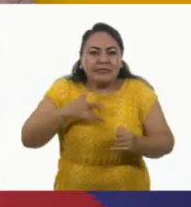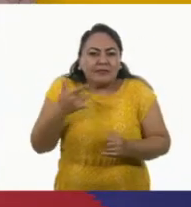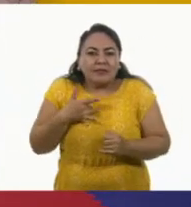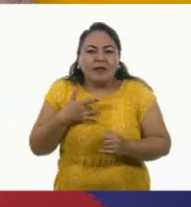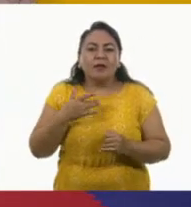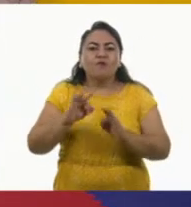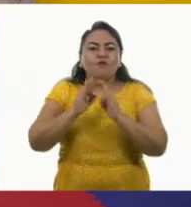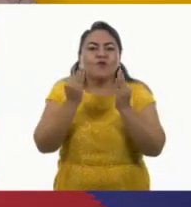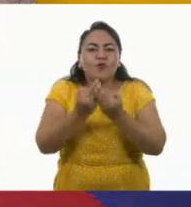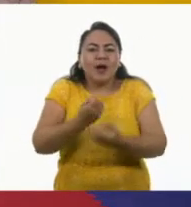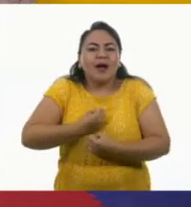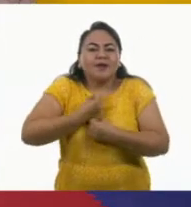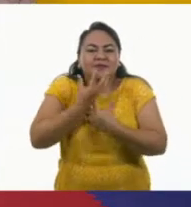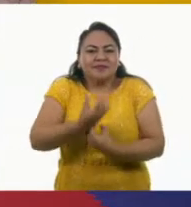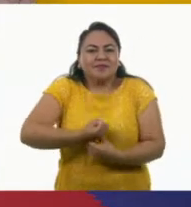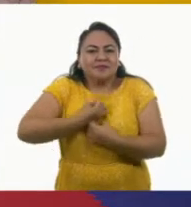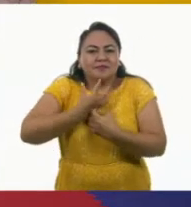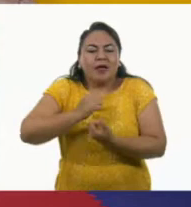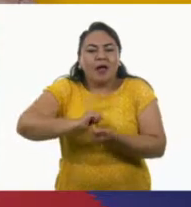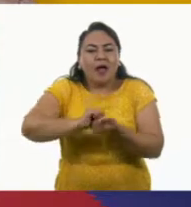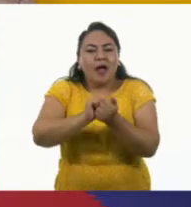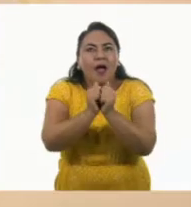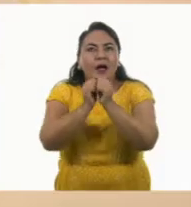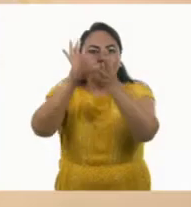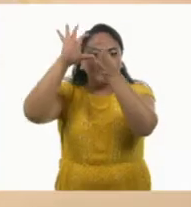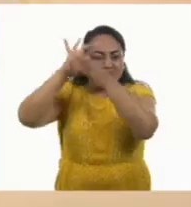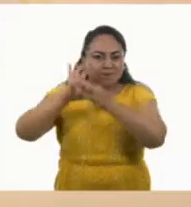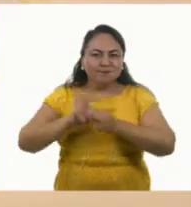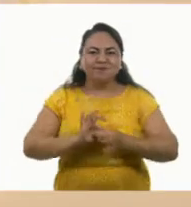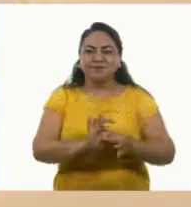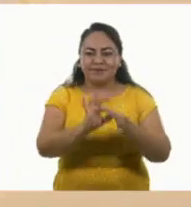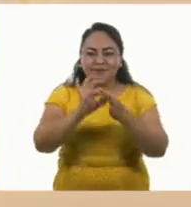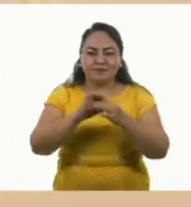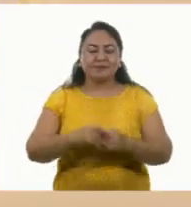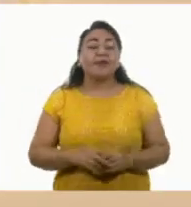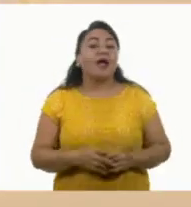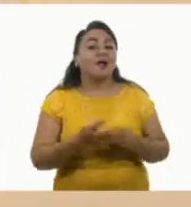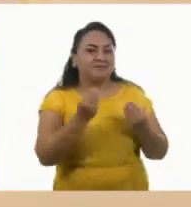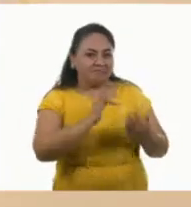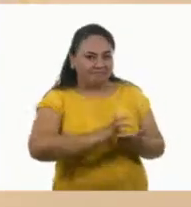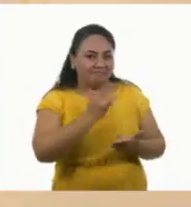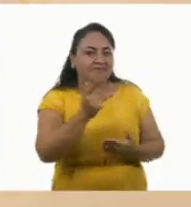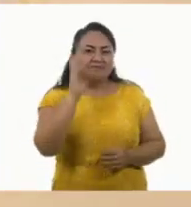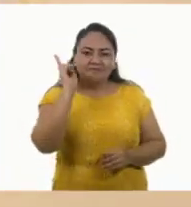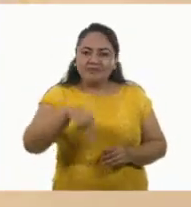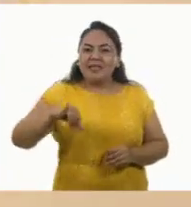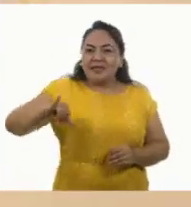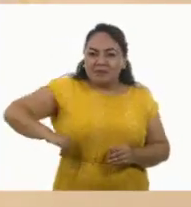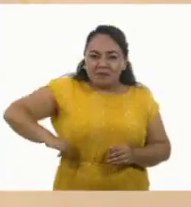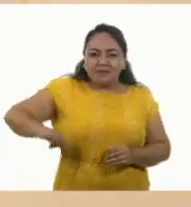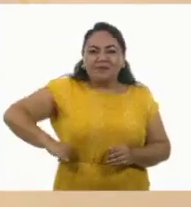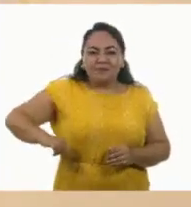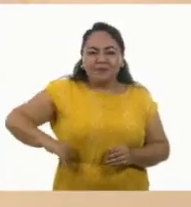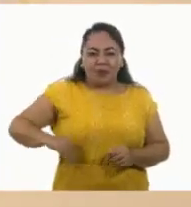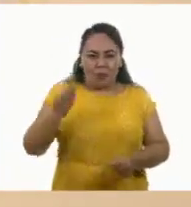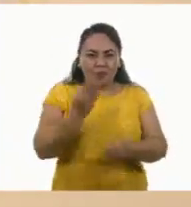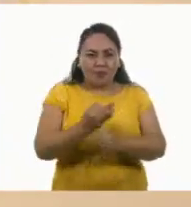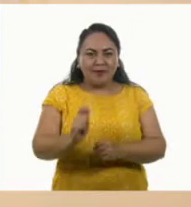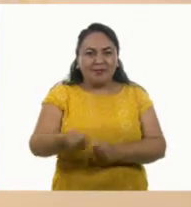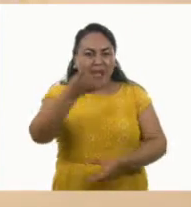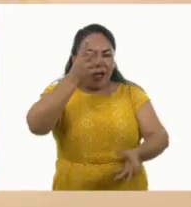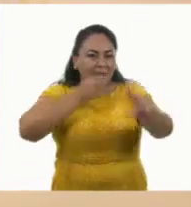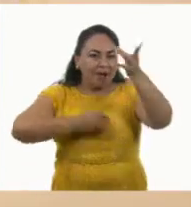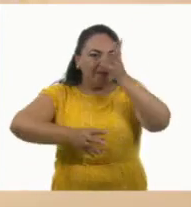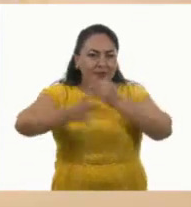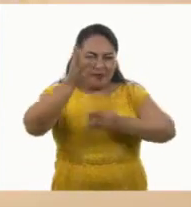el lenguaje de las niñas y los niños se pone en juego. Muchas gracias, Lili. Ha sido muy interesante lo que hemos